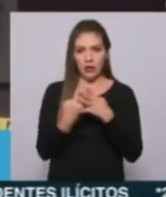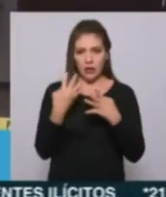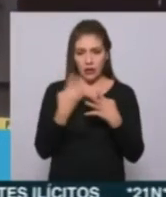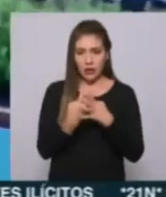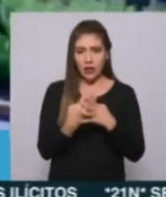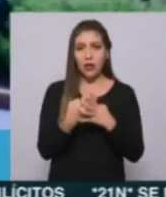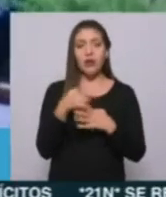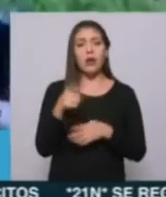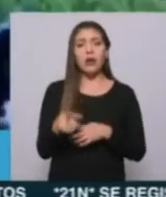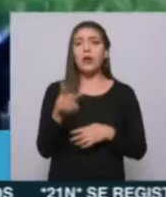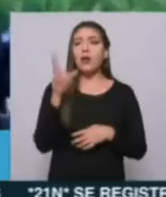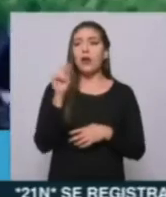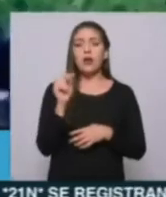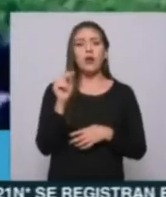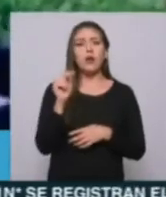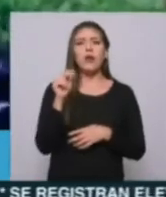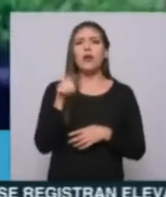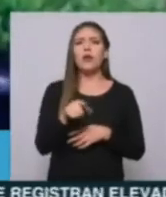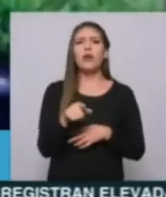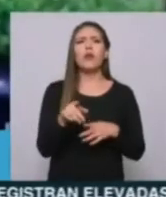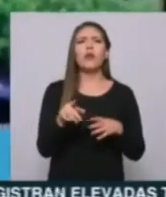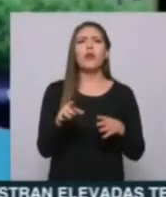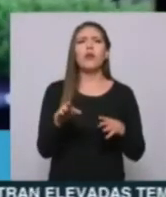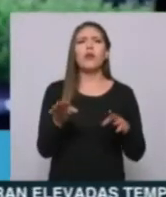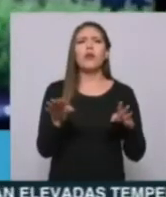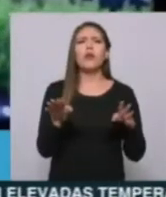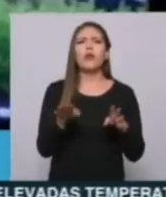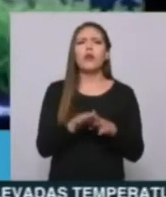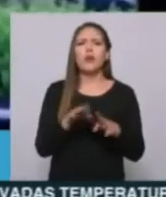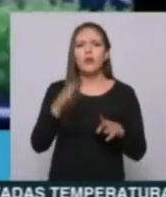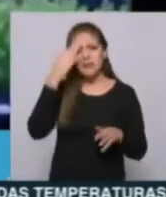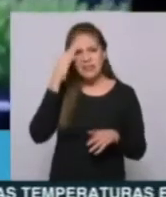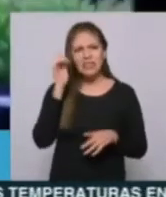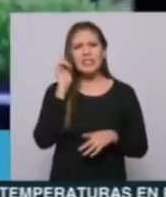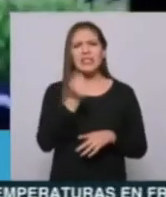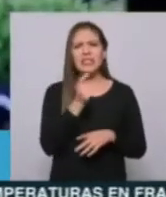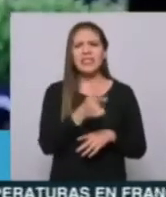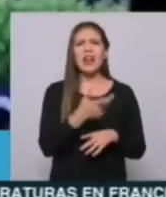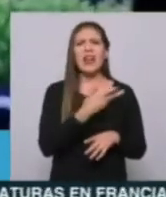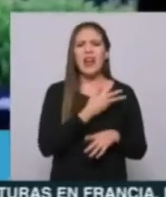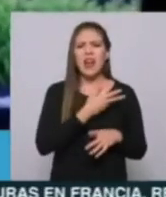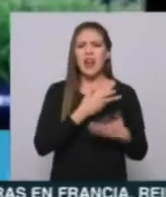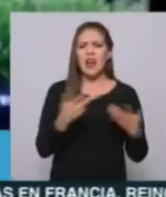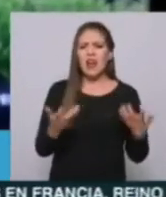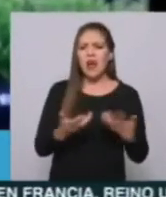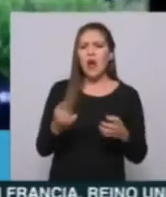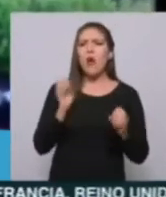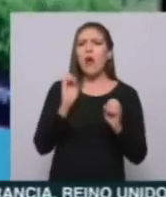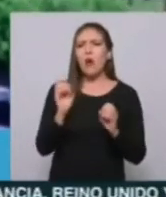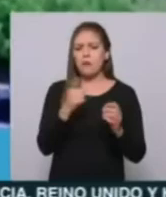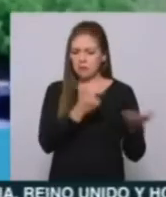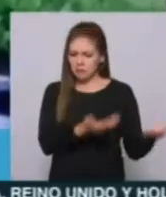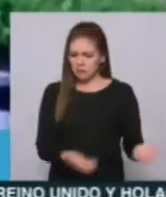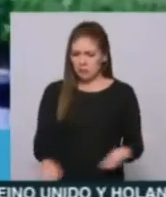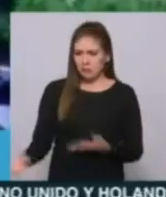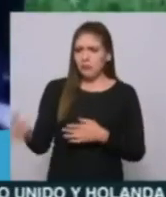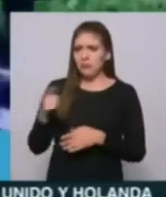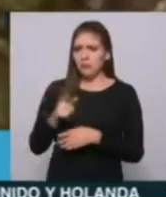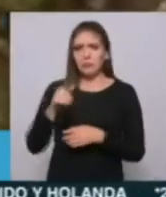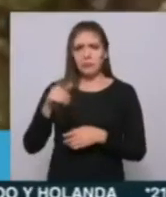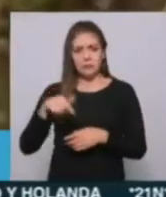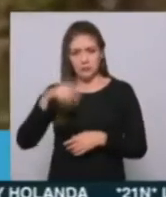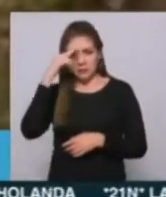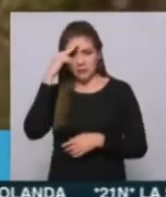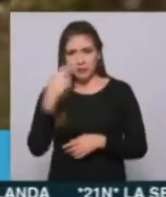les visualiza cómo están y se les permite inclusive entrar al país